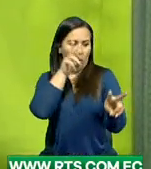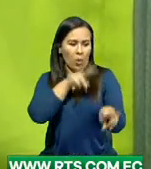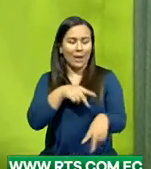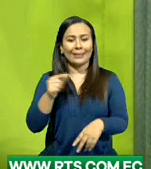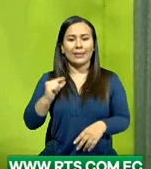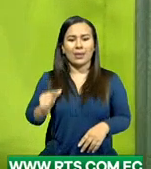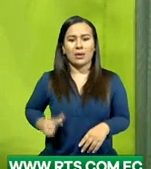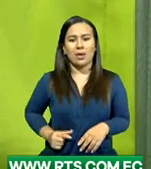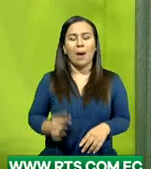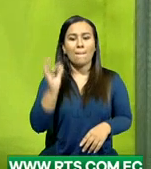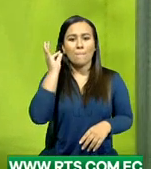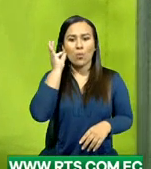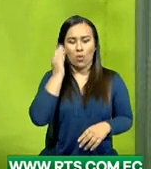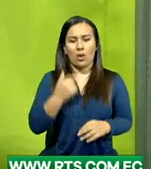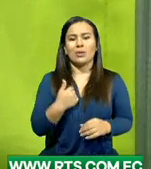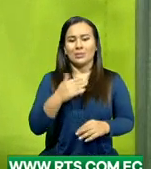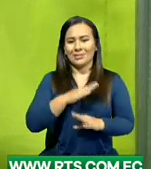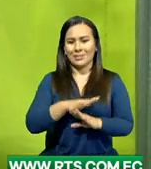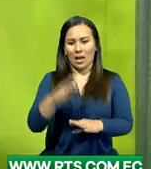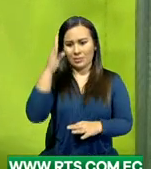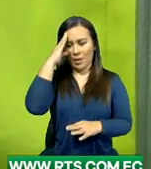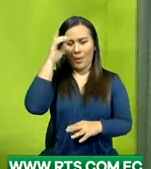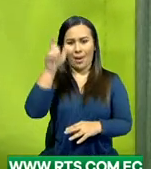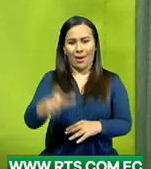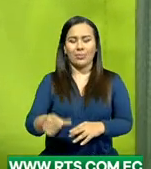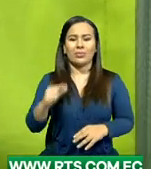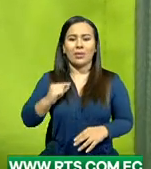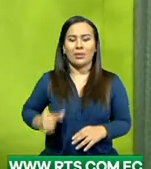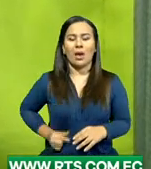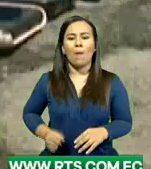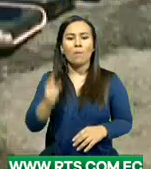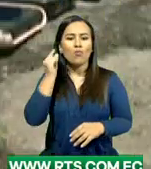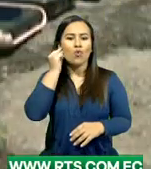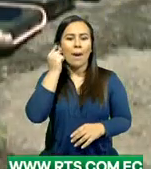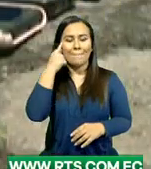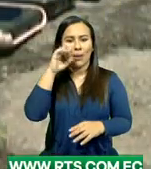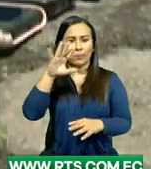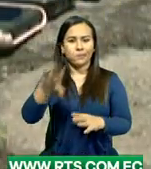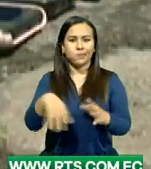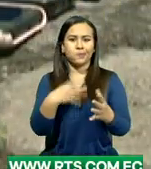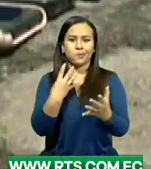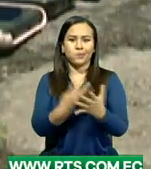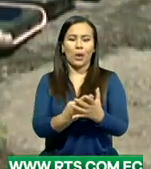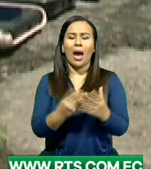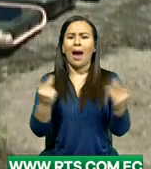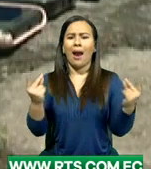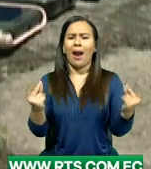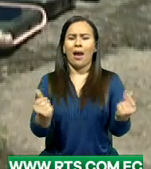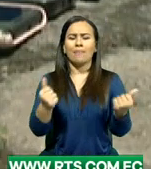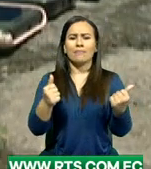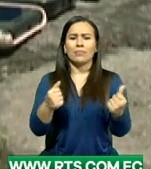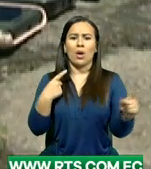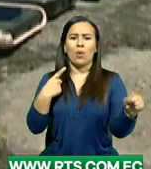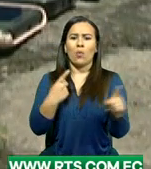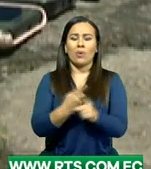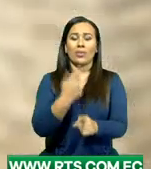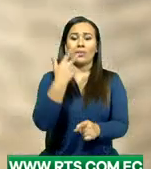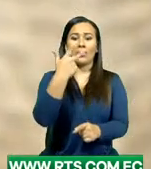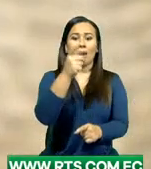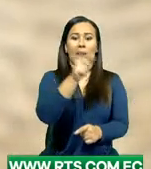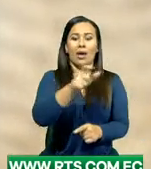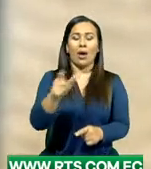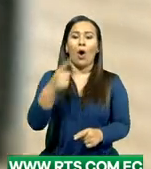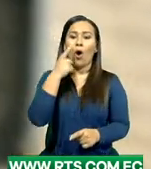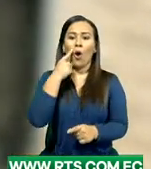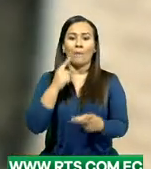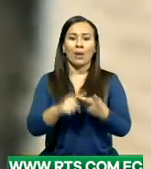es así que ellos ya identifican a la víctima para proceder al atraco. En una rápida acción lograron la captura de 3 hombres y 2 mujeres. Serían